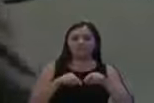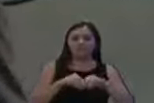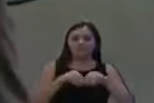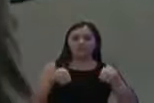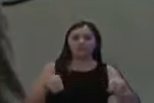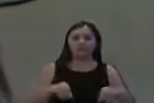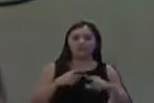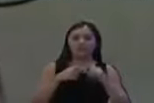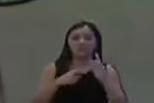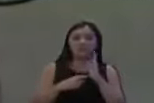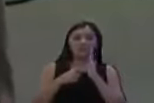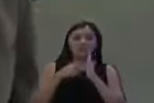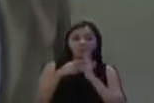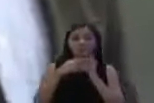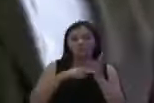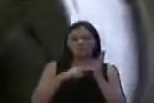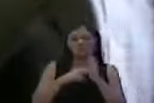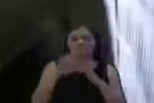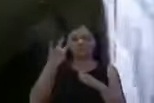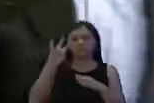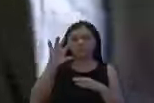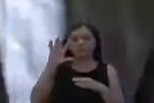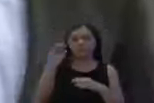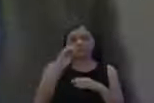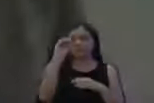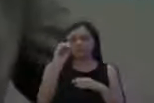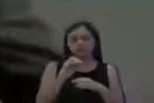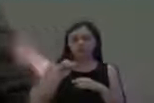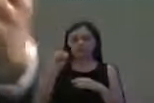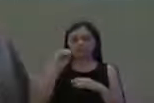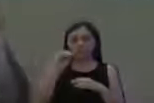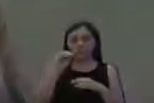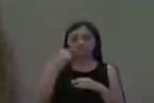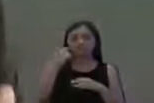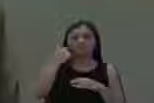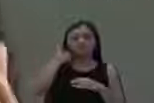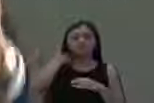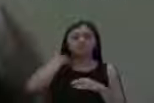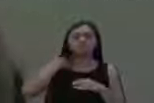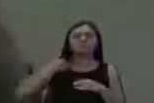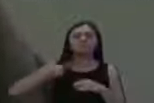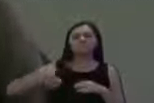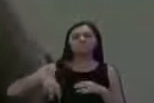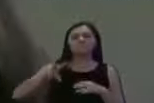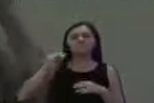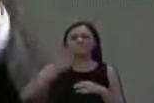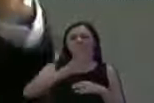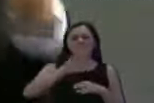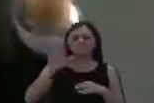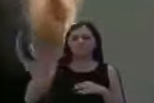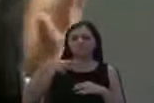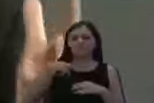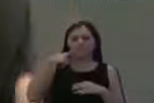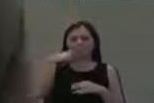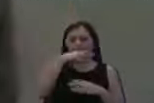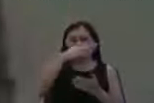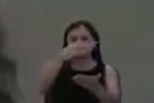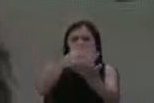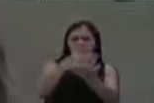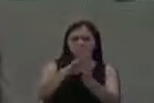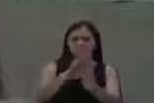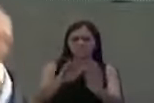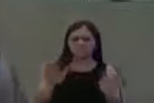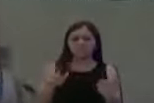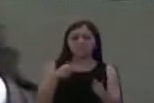que el impuesto será 75 por sobre el inmueble vente el inmueble mentira es una barbaridad una brutalidad